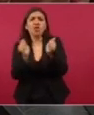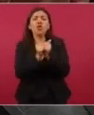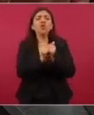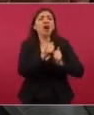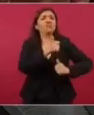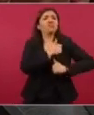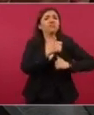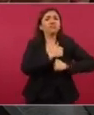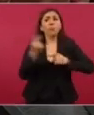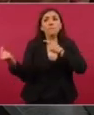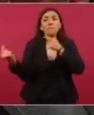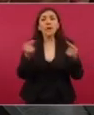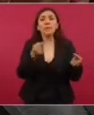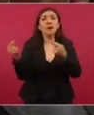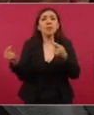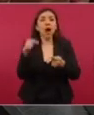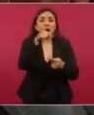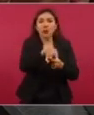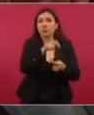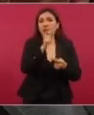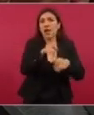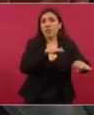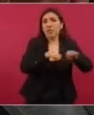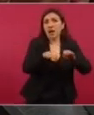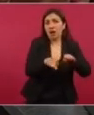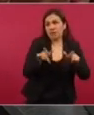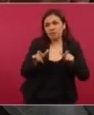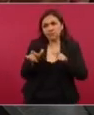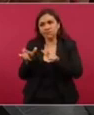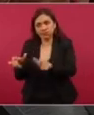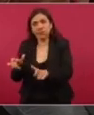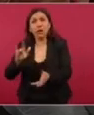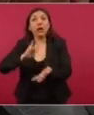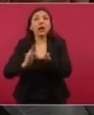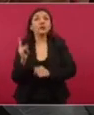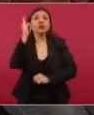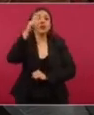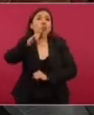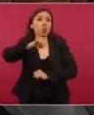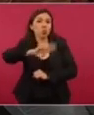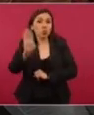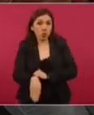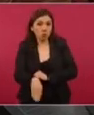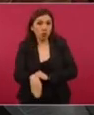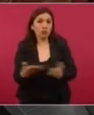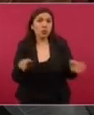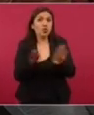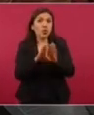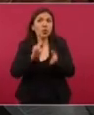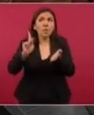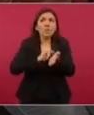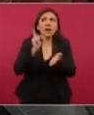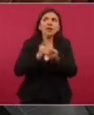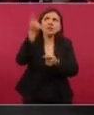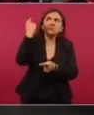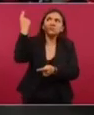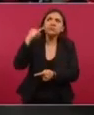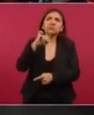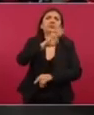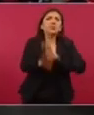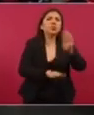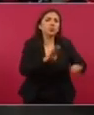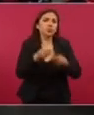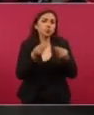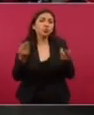sencillamente estaban haciendo su trabajo y que gracias a Dios no perdieron la vida en esta ocasión como lo han hecho en otras ocasiones, presidente.